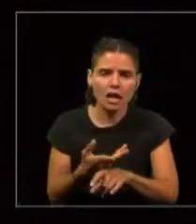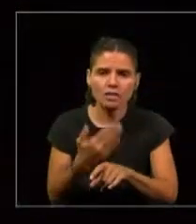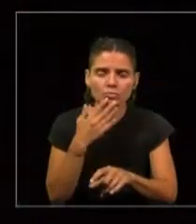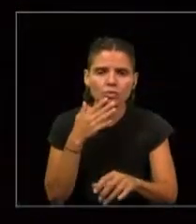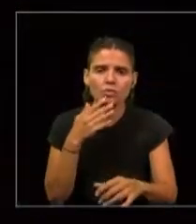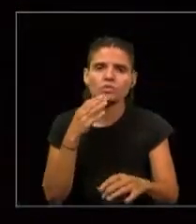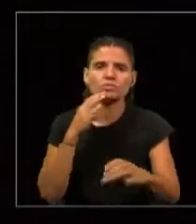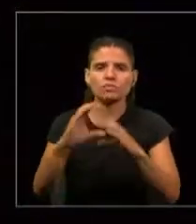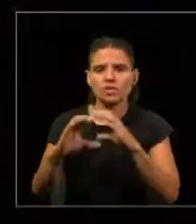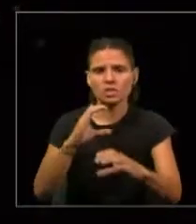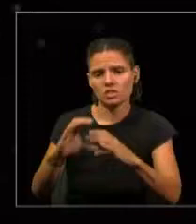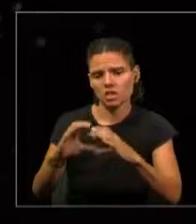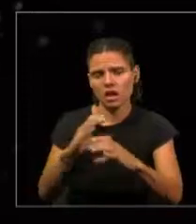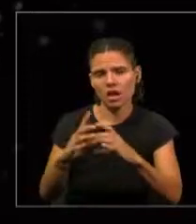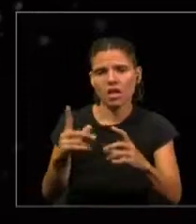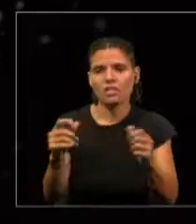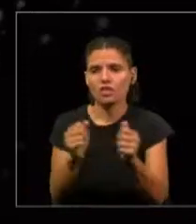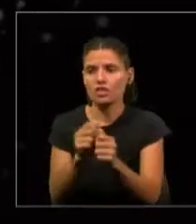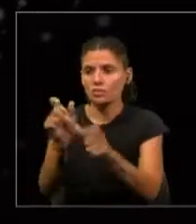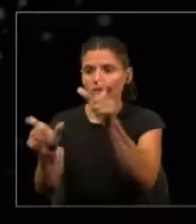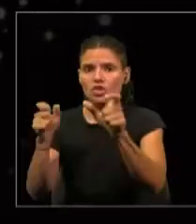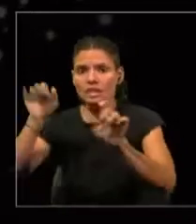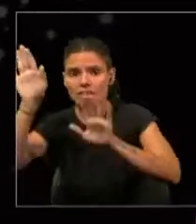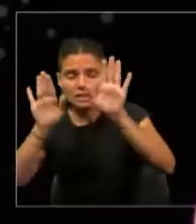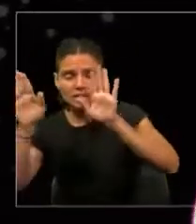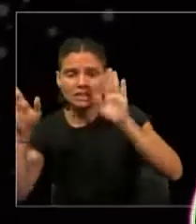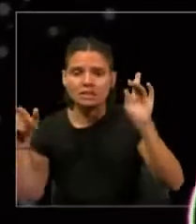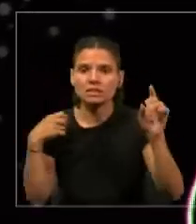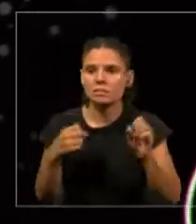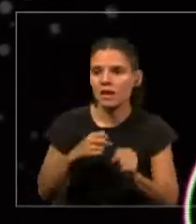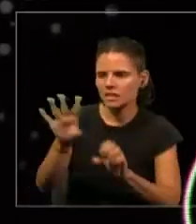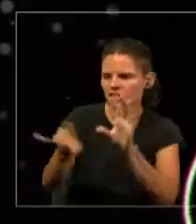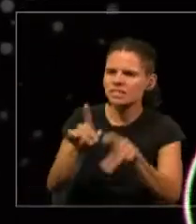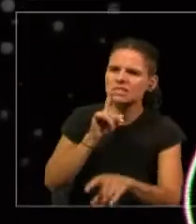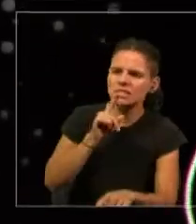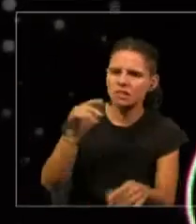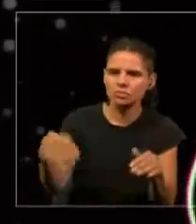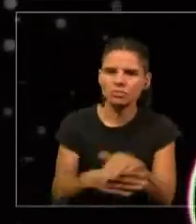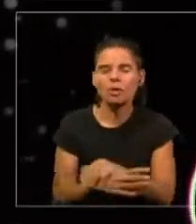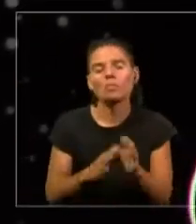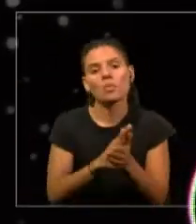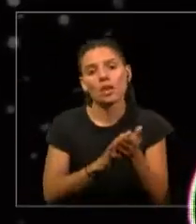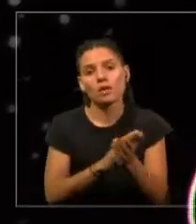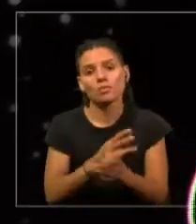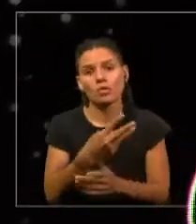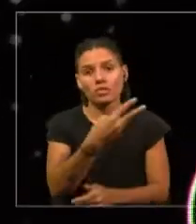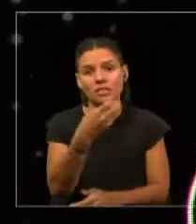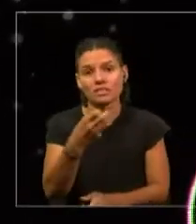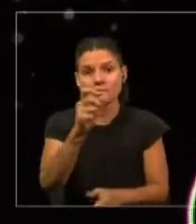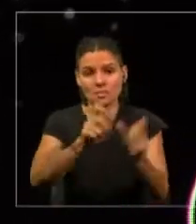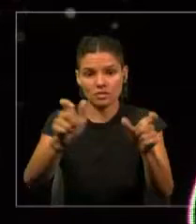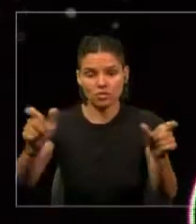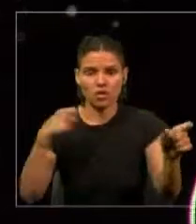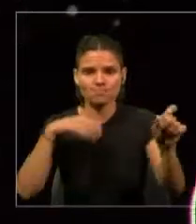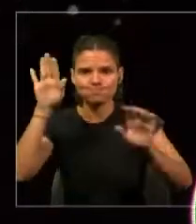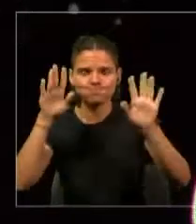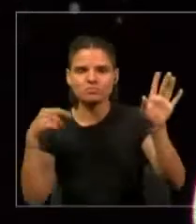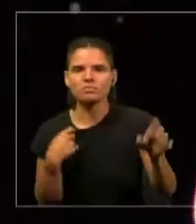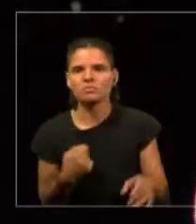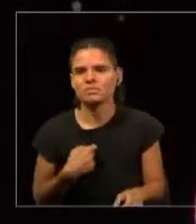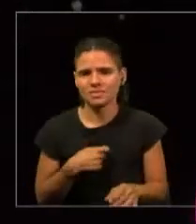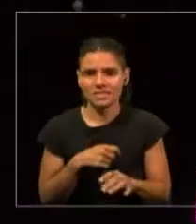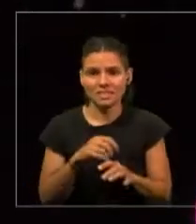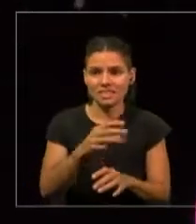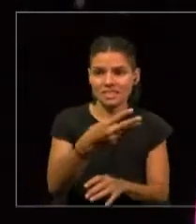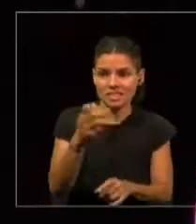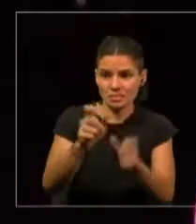chatbot que dialogan con los candidatos para seleccionar, por ejemplo, 300 candidatos. Necesitamos 4 o 5